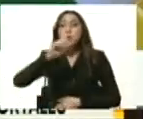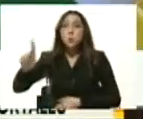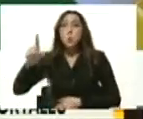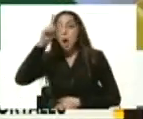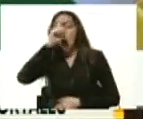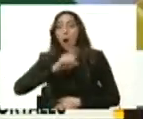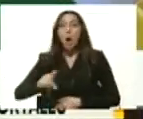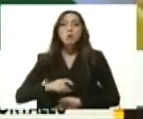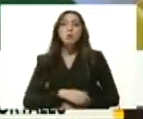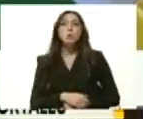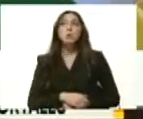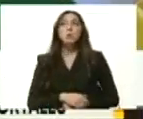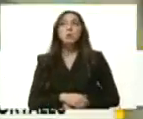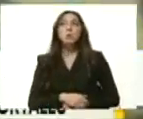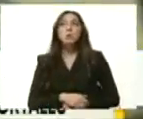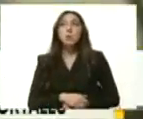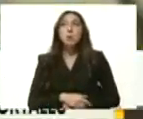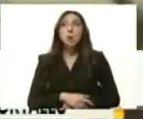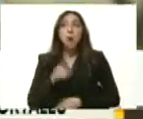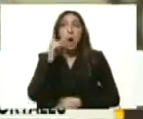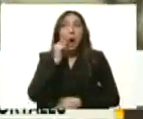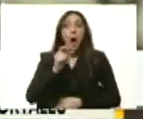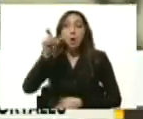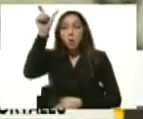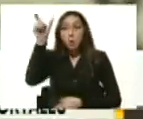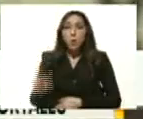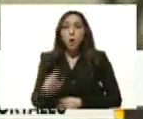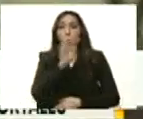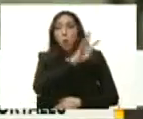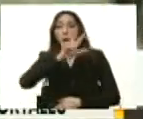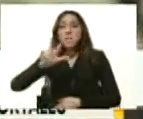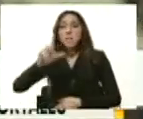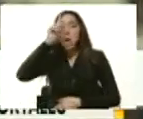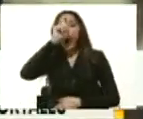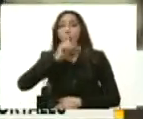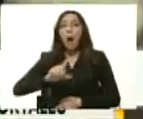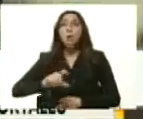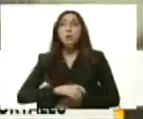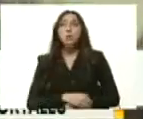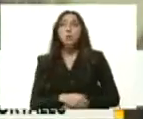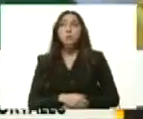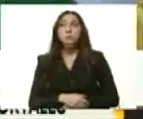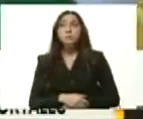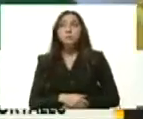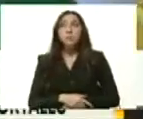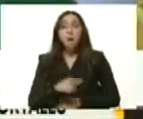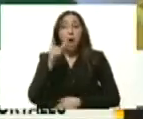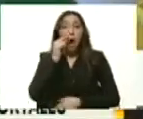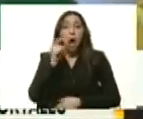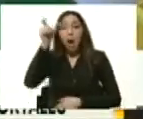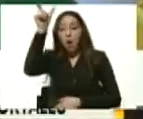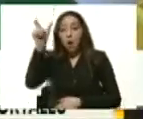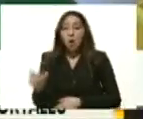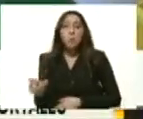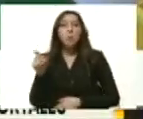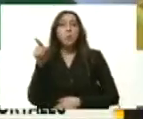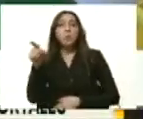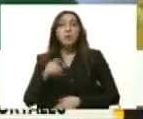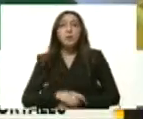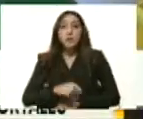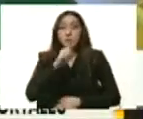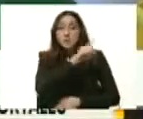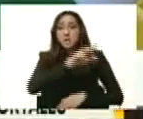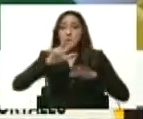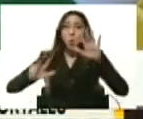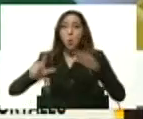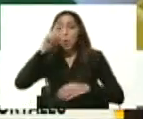años. Lucas Sánchez, 43 años. Plácido Rojas Delgadillo,